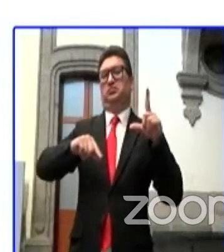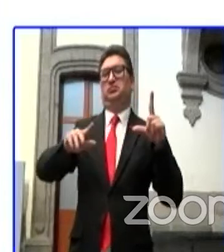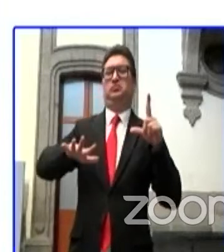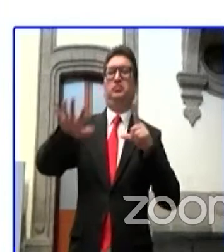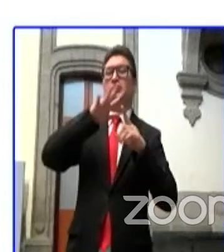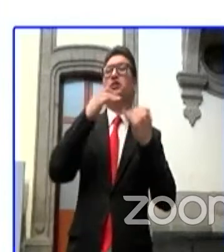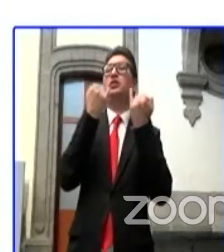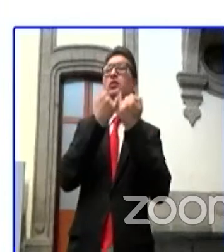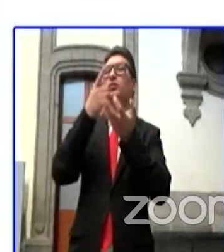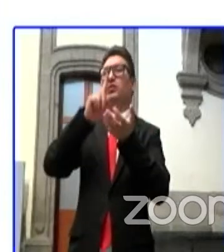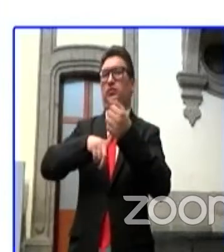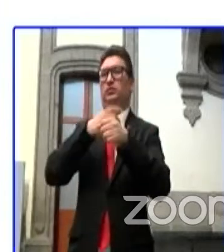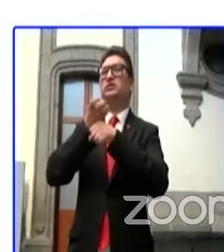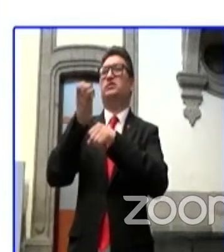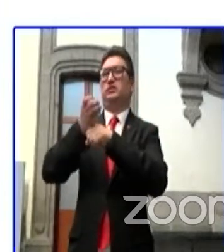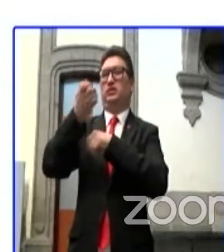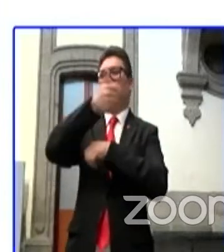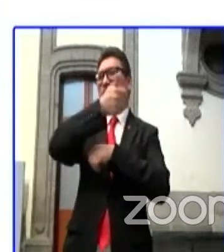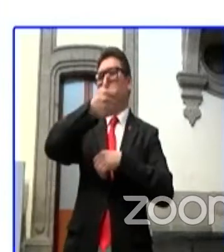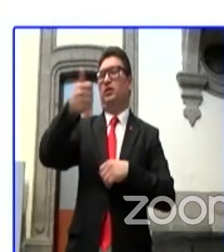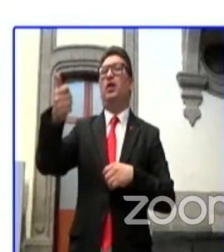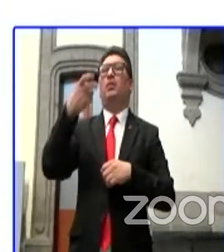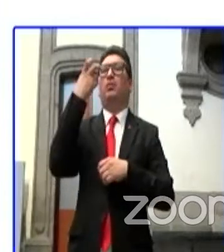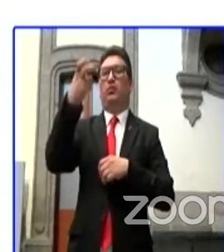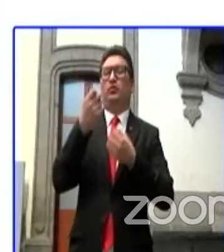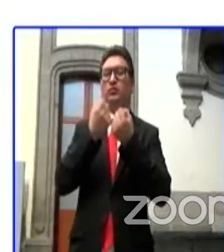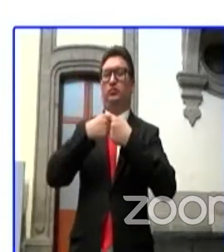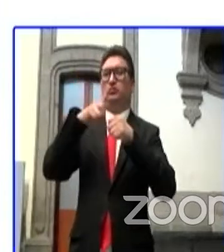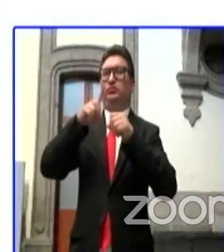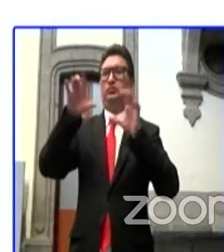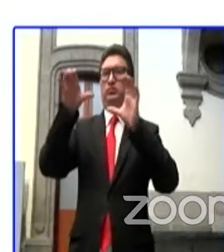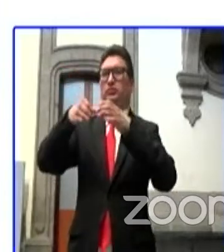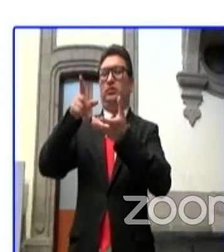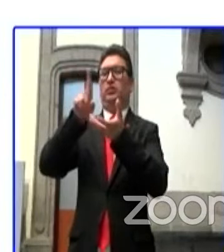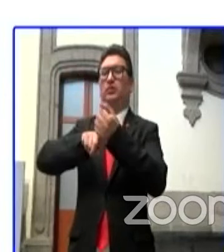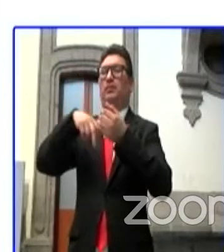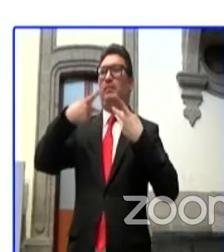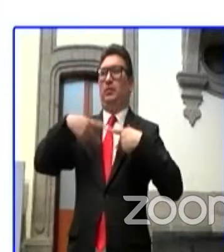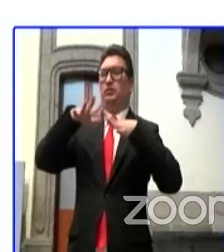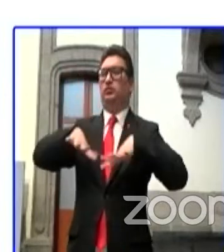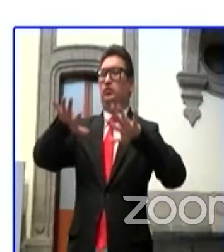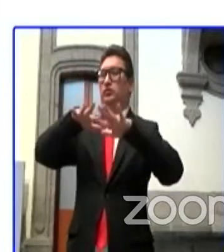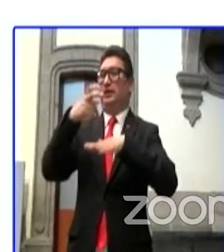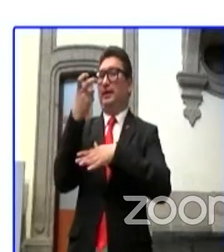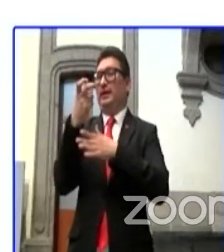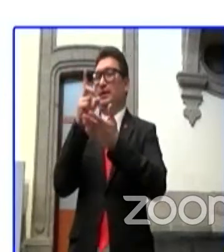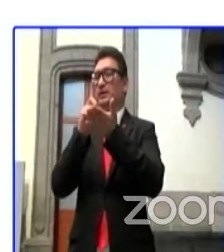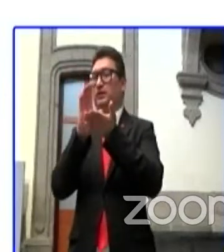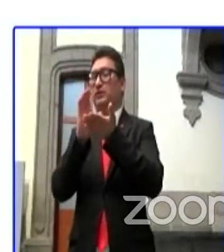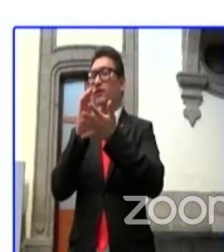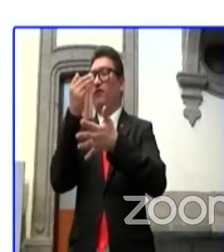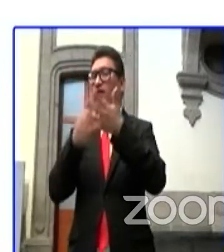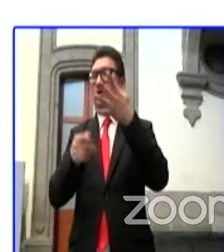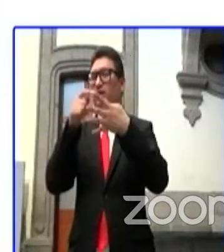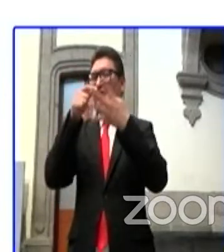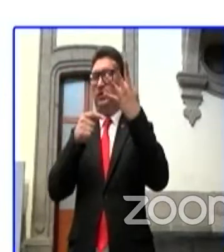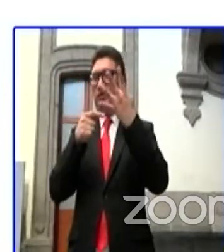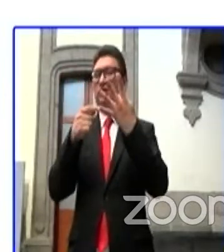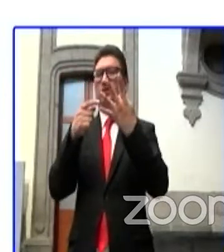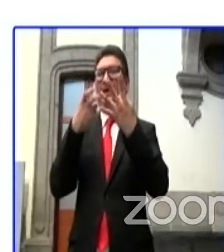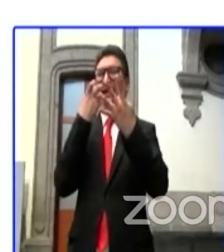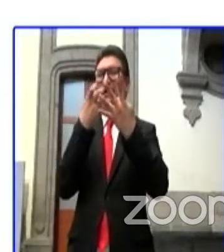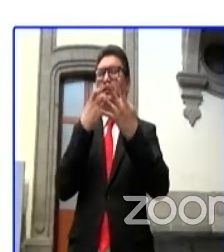decir, tenemos que ver a nuestra sociedad con esa discapacidad para decir cómo la